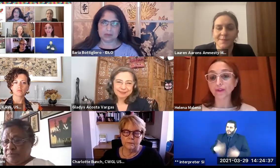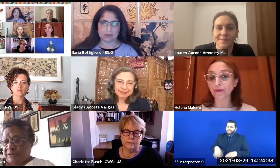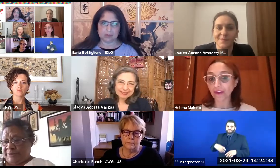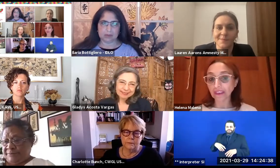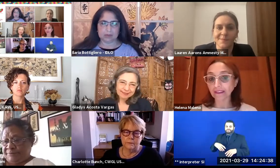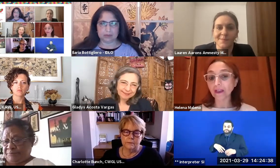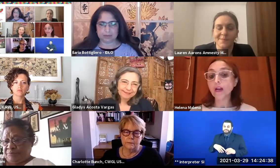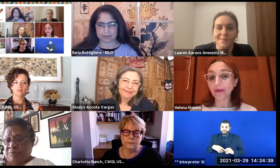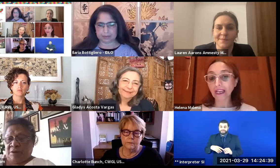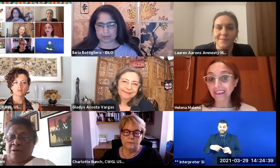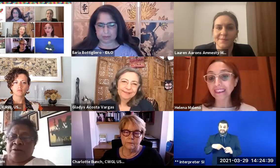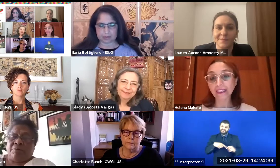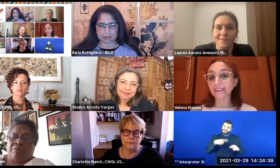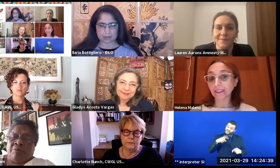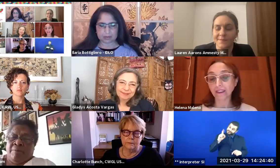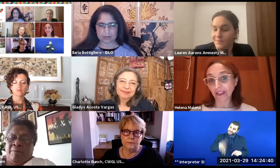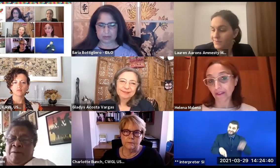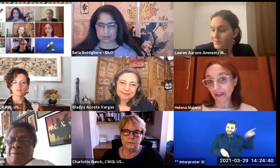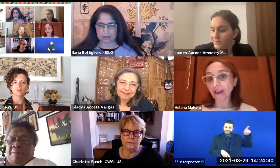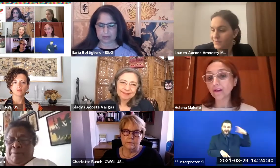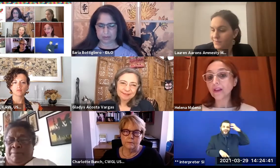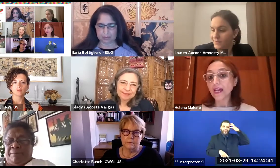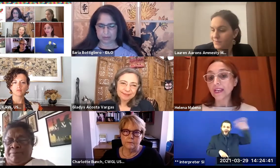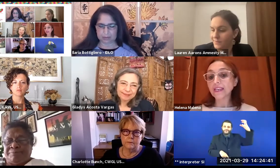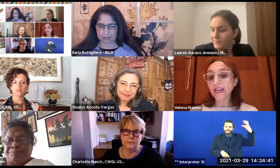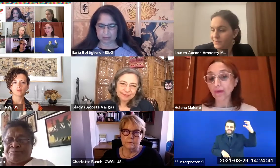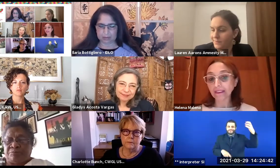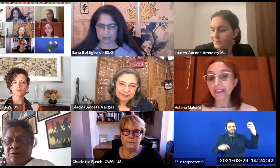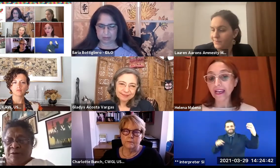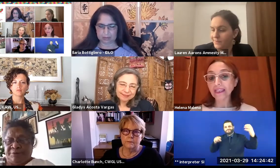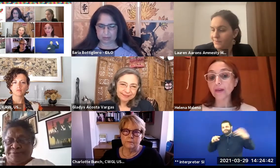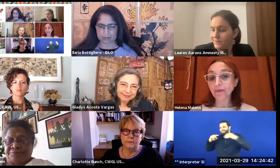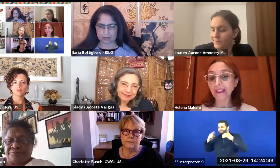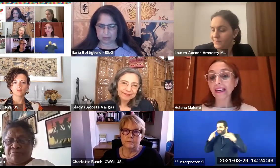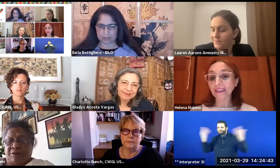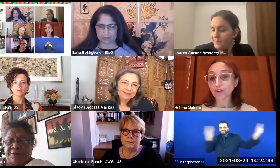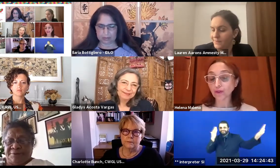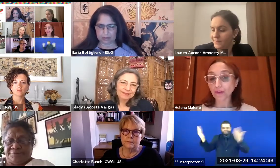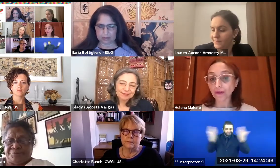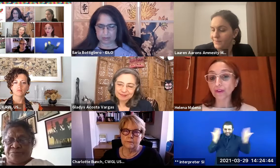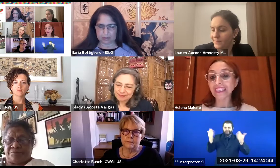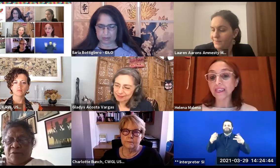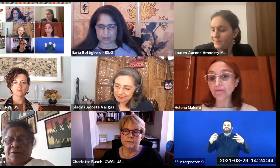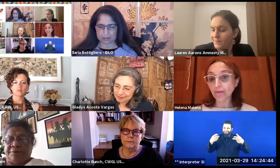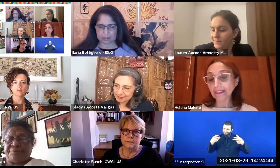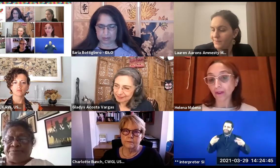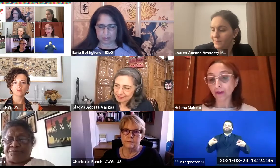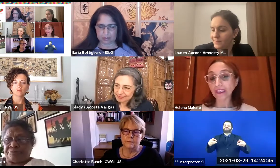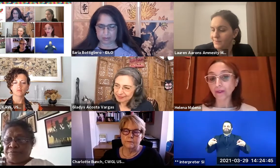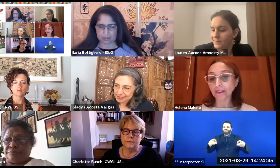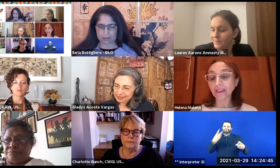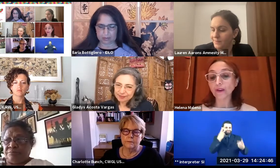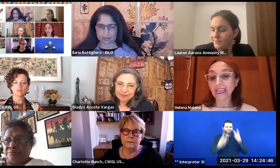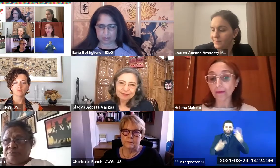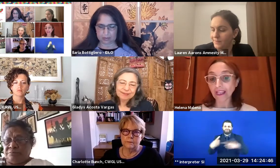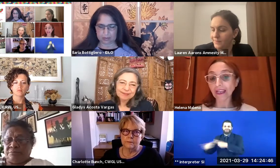el esfuerzo suficiente para hacer ese análisis diferenciado y a partir de ahí empezar la reconstrucción y el impacto, ¿no?,